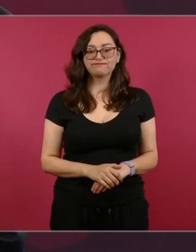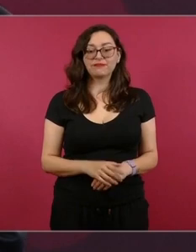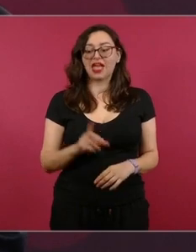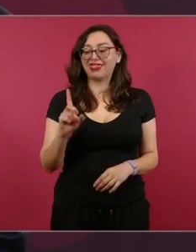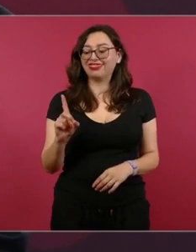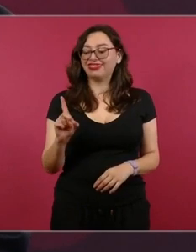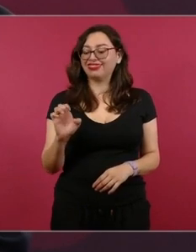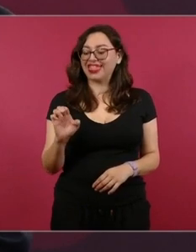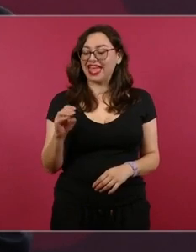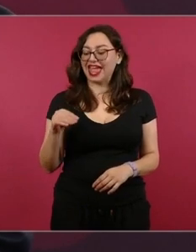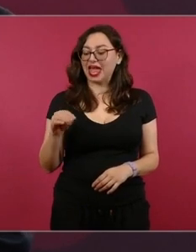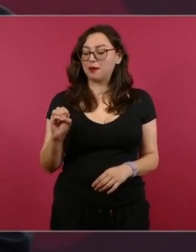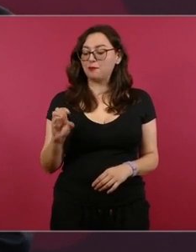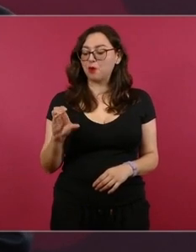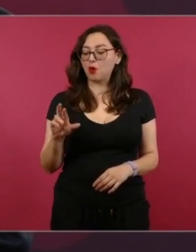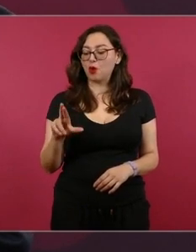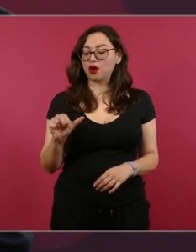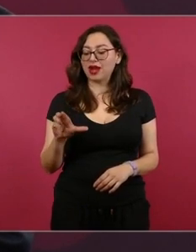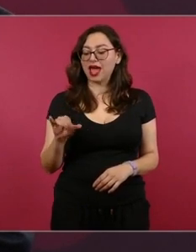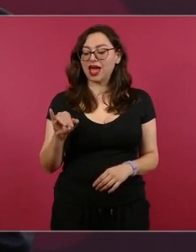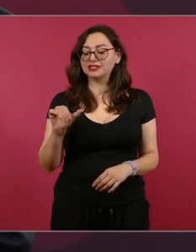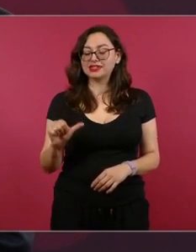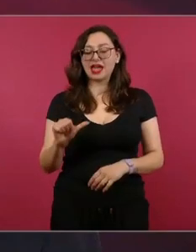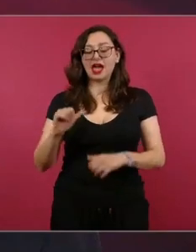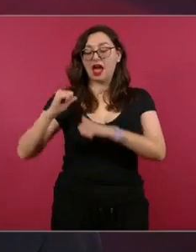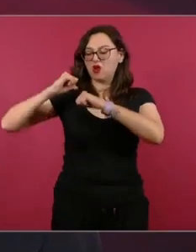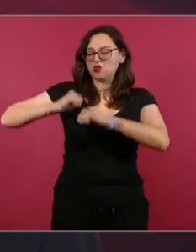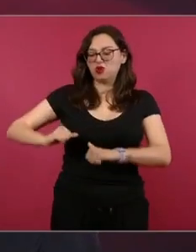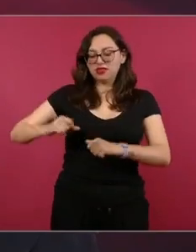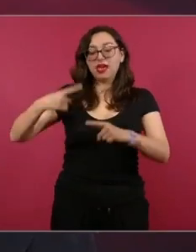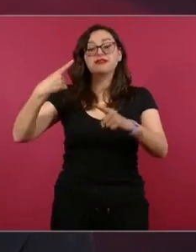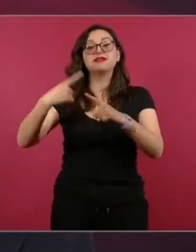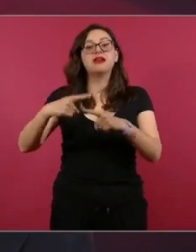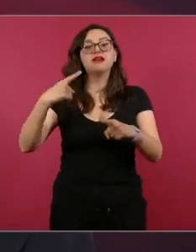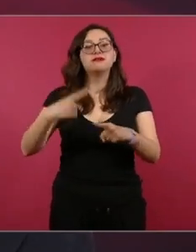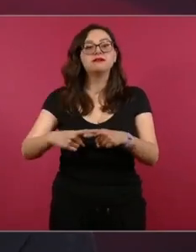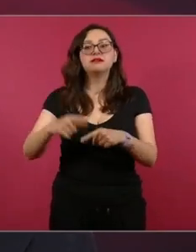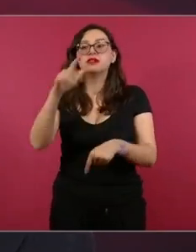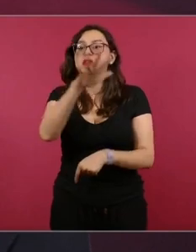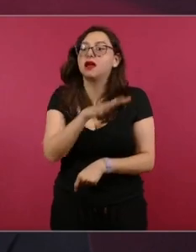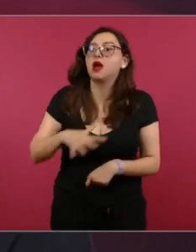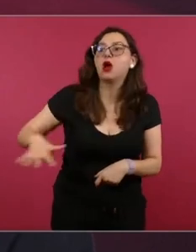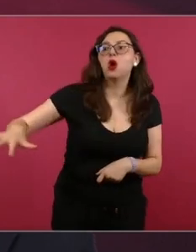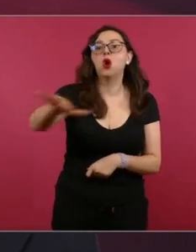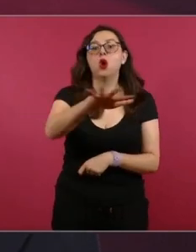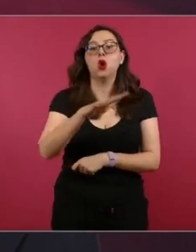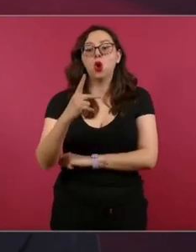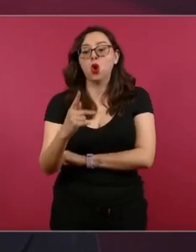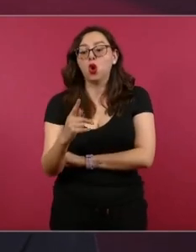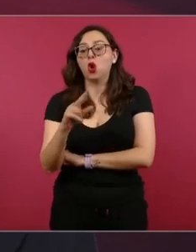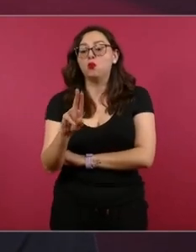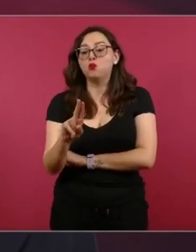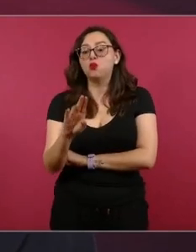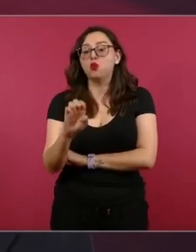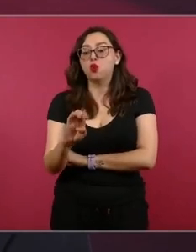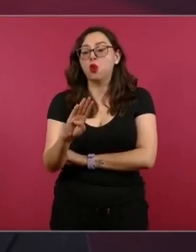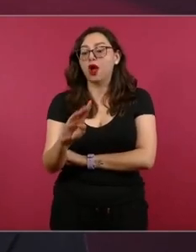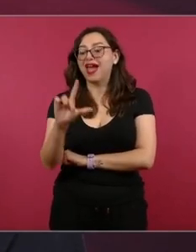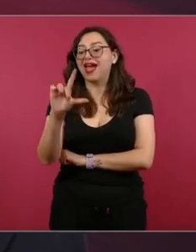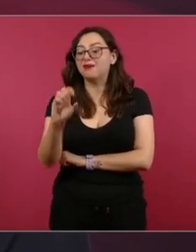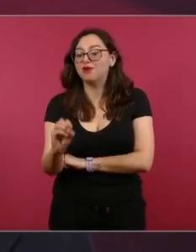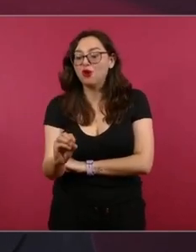La democracia es el poder del pueblo, para el pueblo, con el pueblo. En la democracia, el soberano es el pueblo,